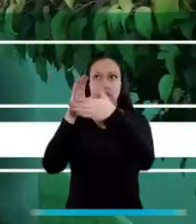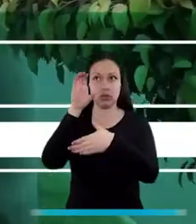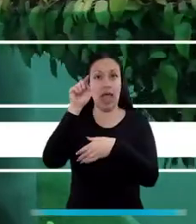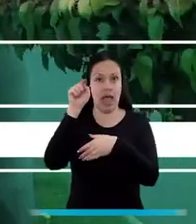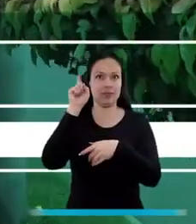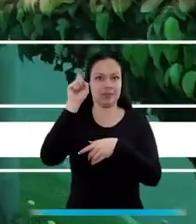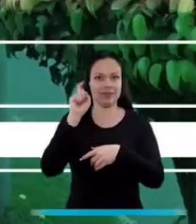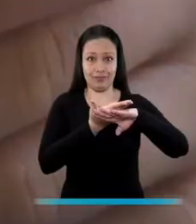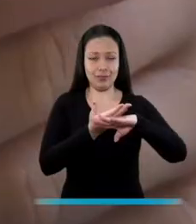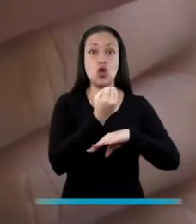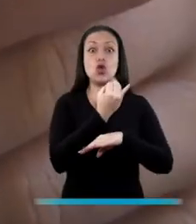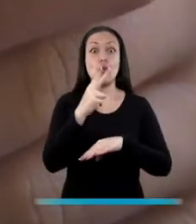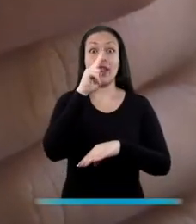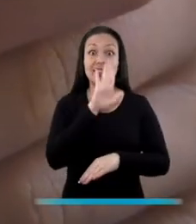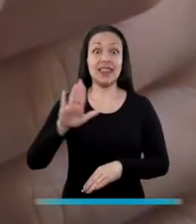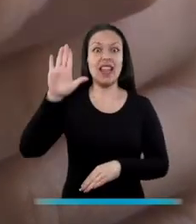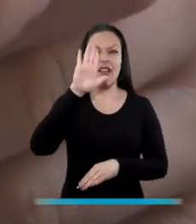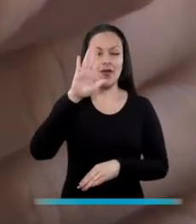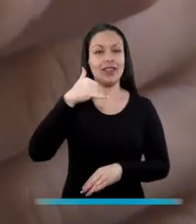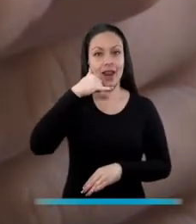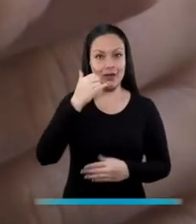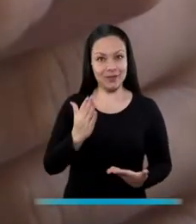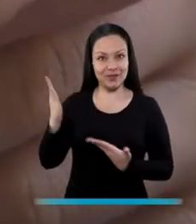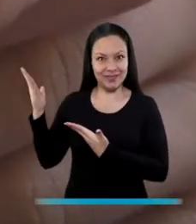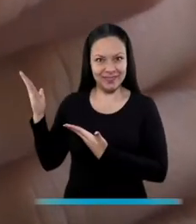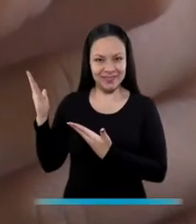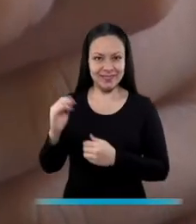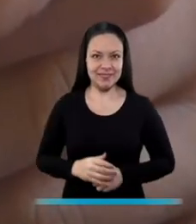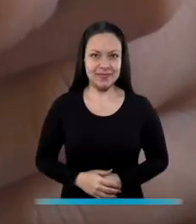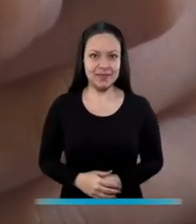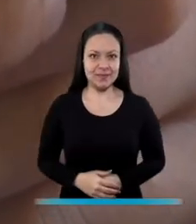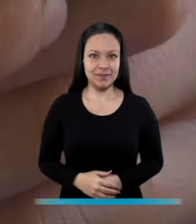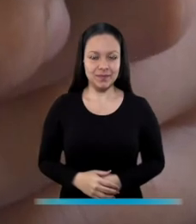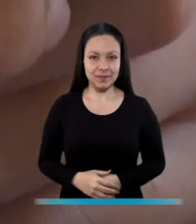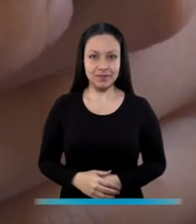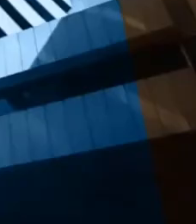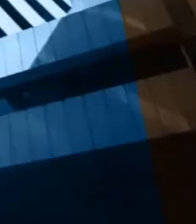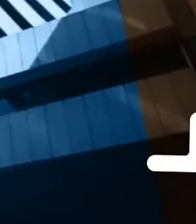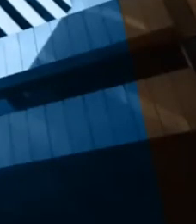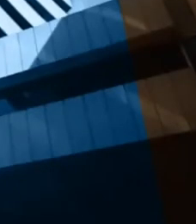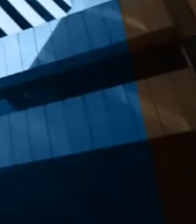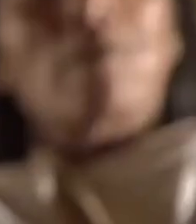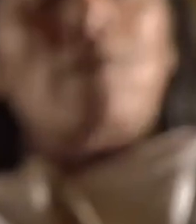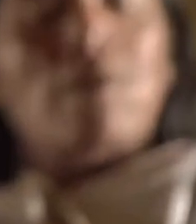opción Derechos de Petición, o en el 018000 940 808 a nivel nacional.